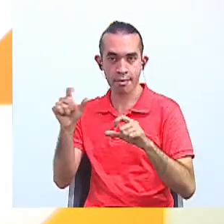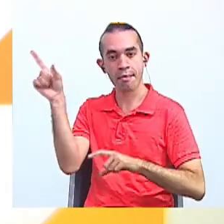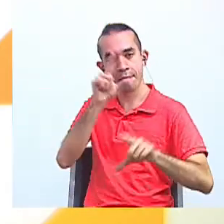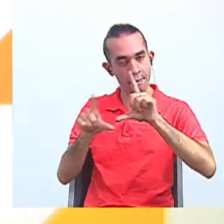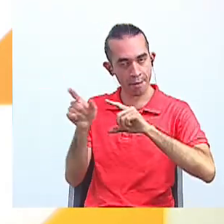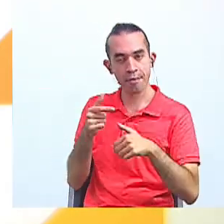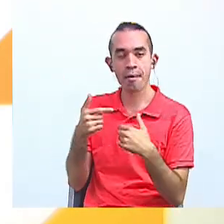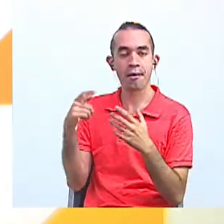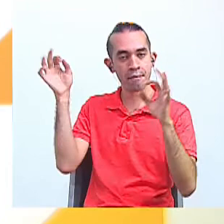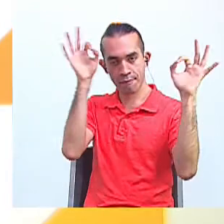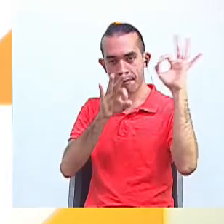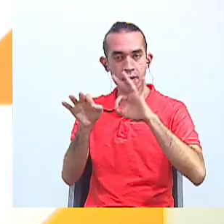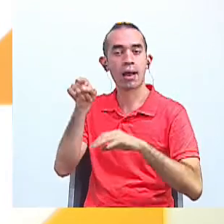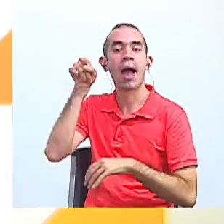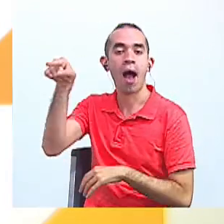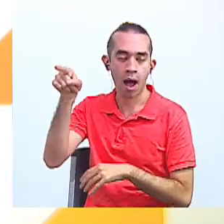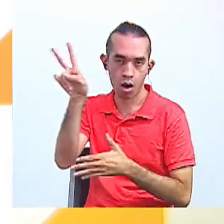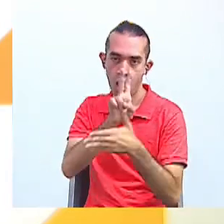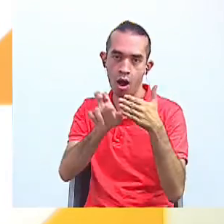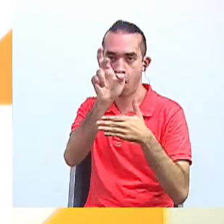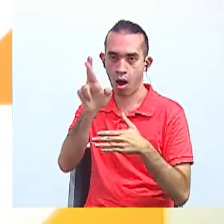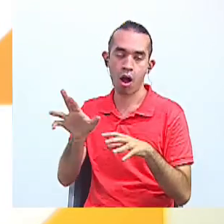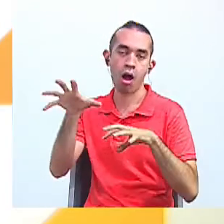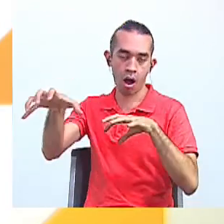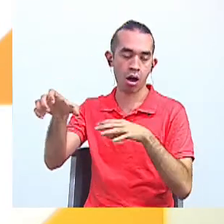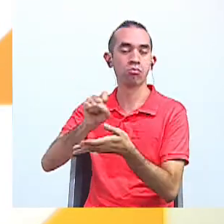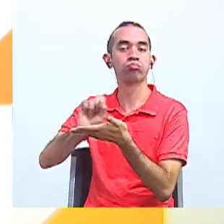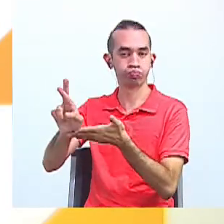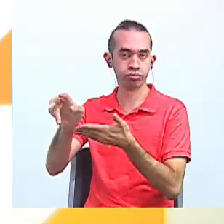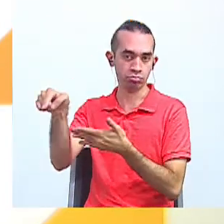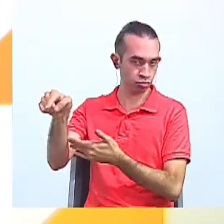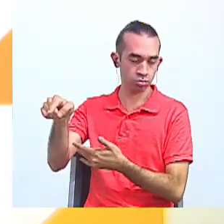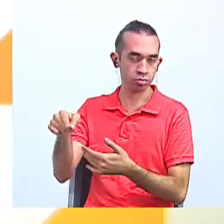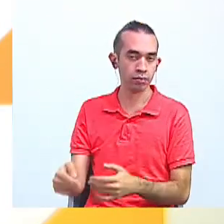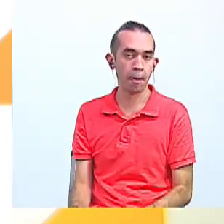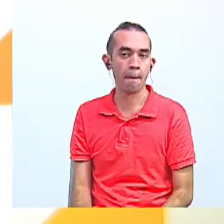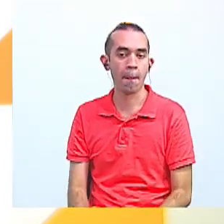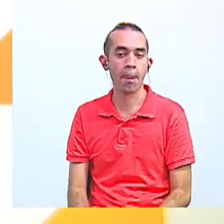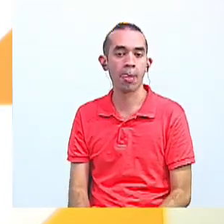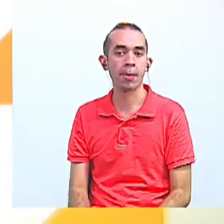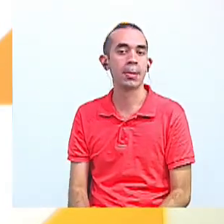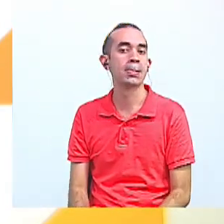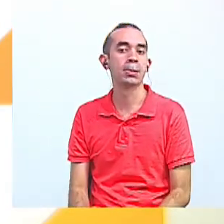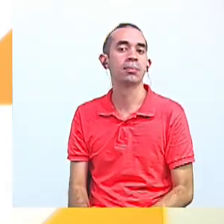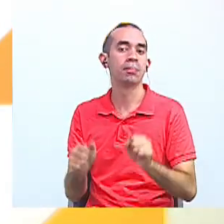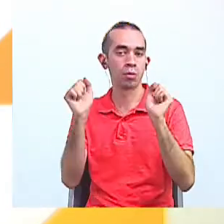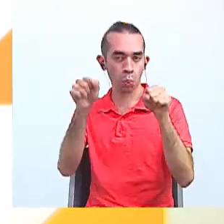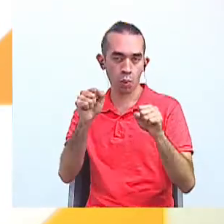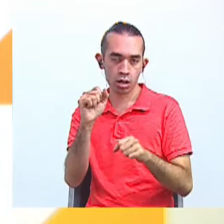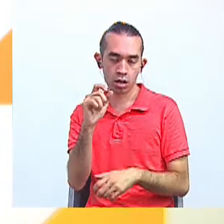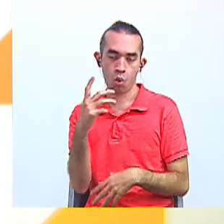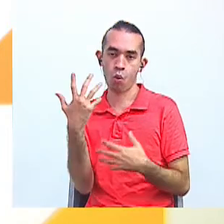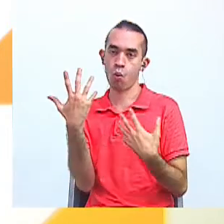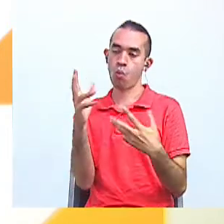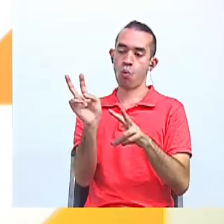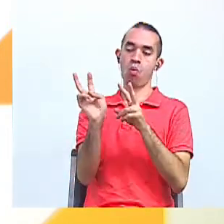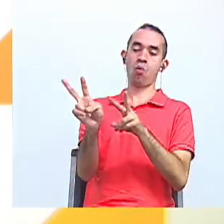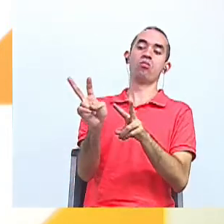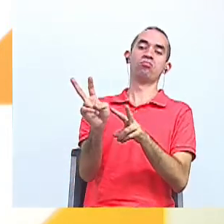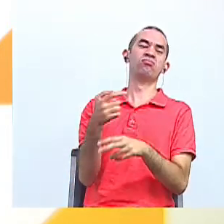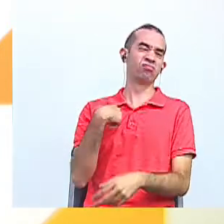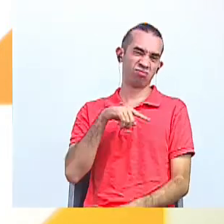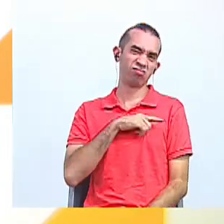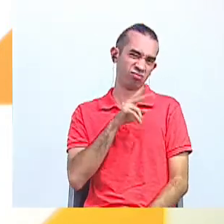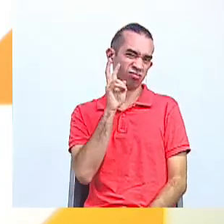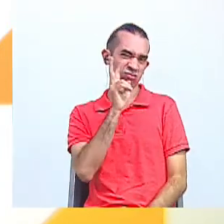Laboratorio también de Física de la Universidad de Costa Rica, sede de Occidente, para poder apreciar lo que nosotros